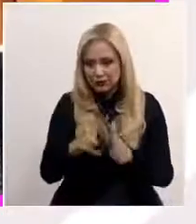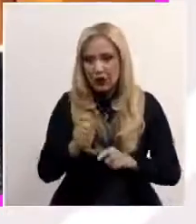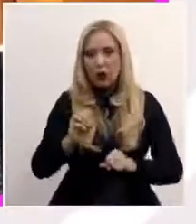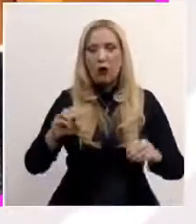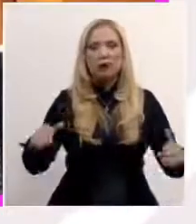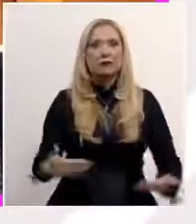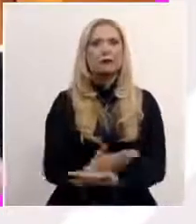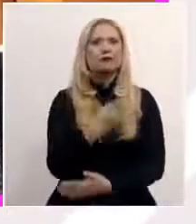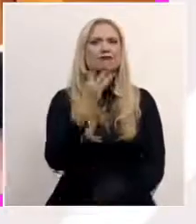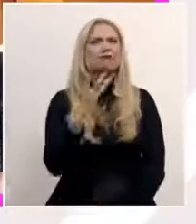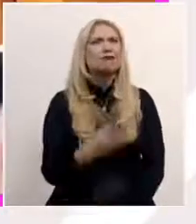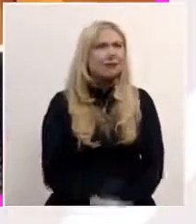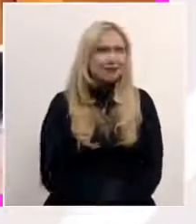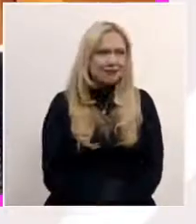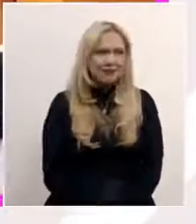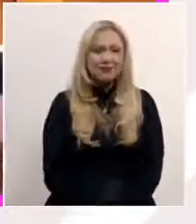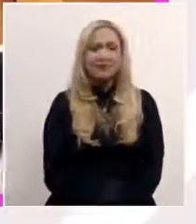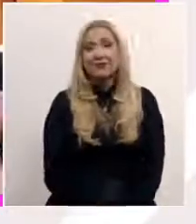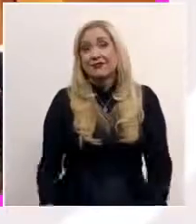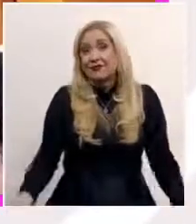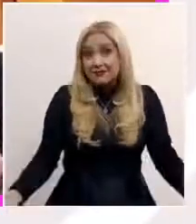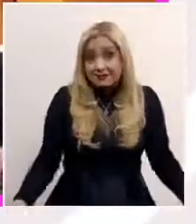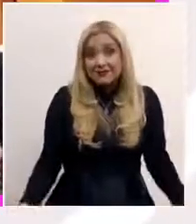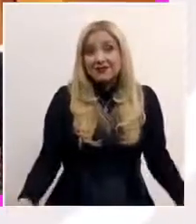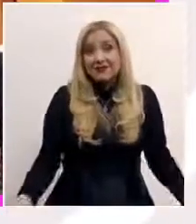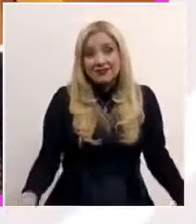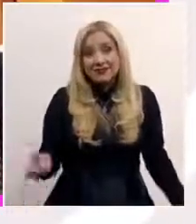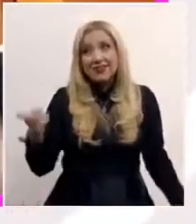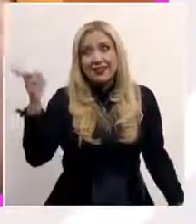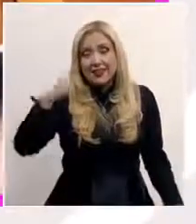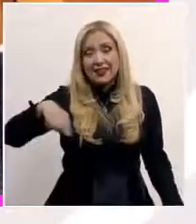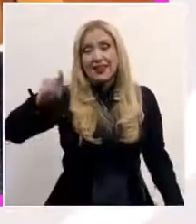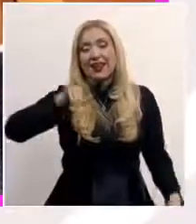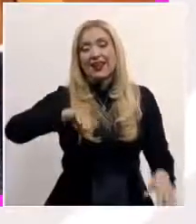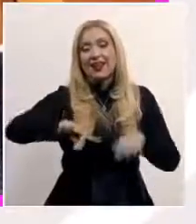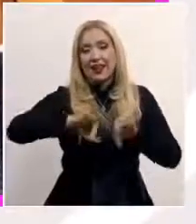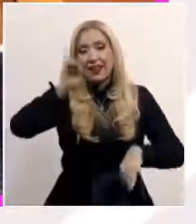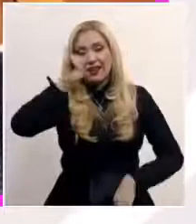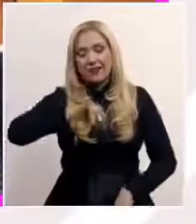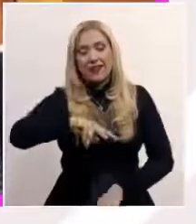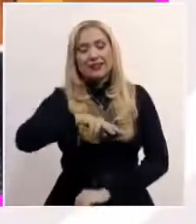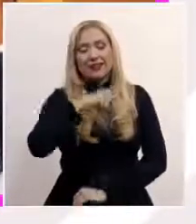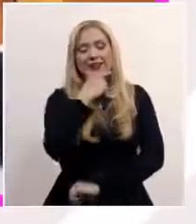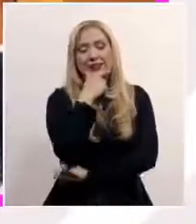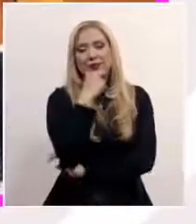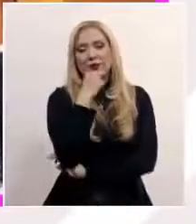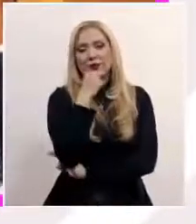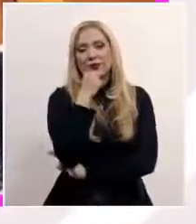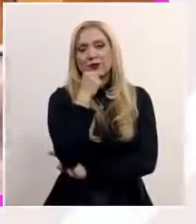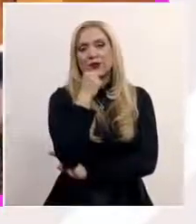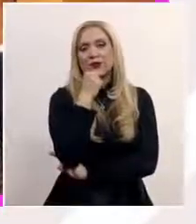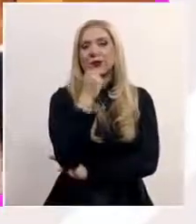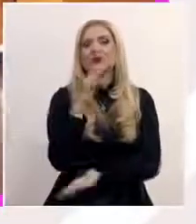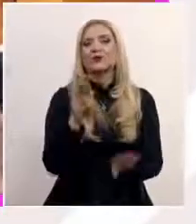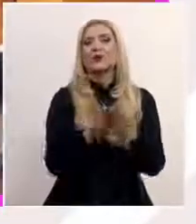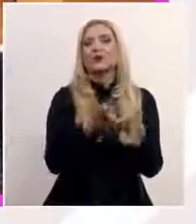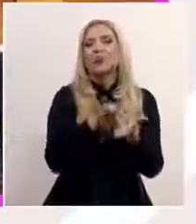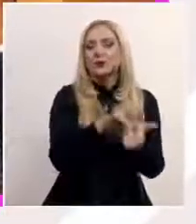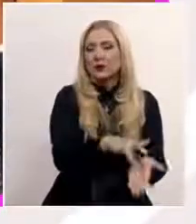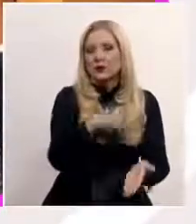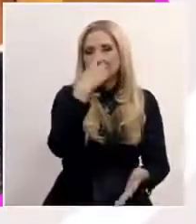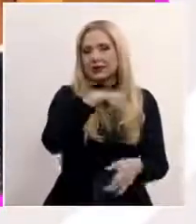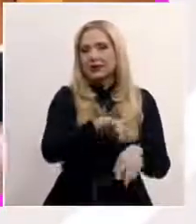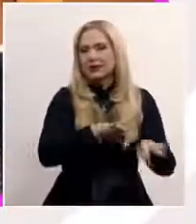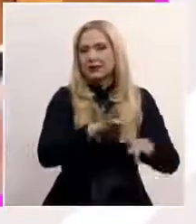pues justo, ¿no? Que sepan que esto tiene impactos en la familia y va a tener impactos en el empleo, ¿no? Y que estos impactos